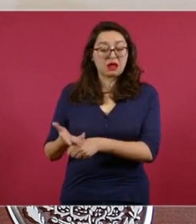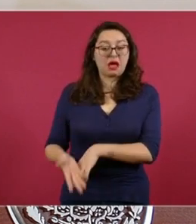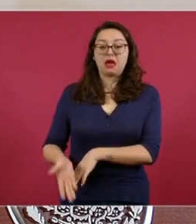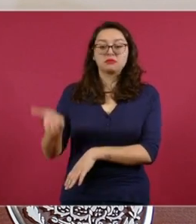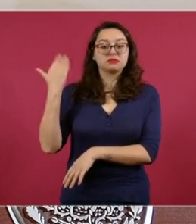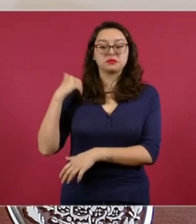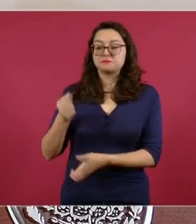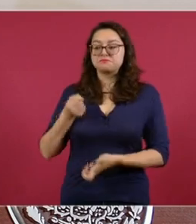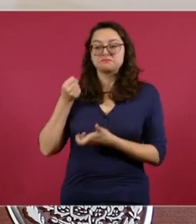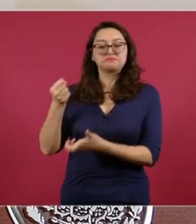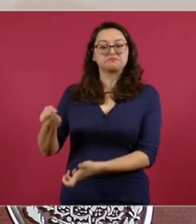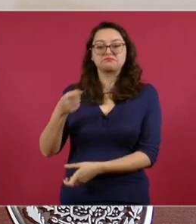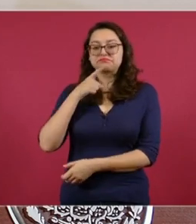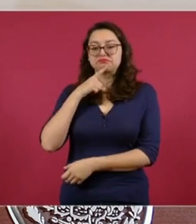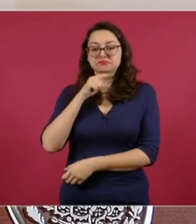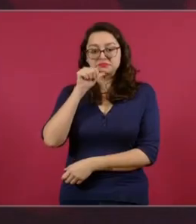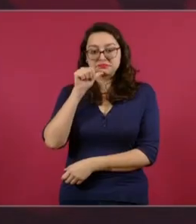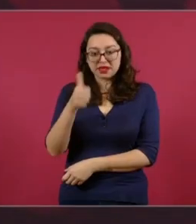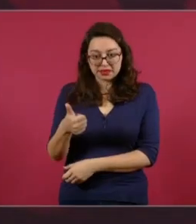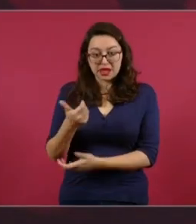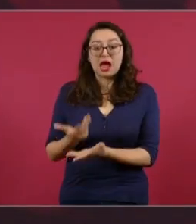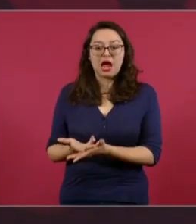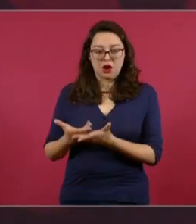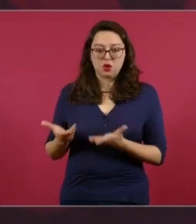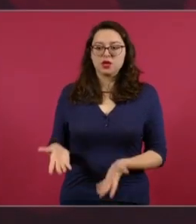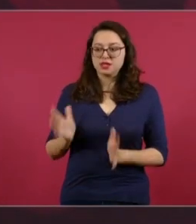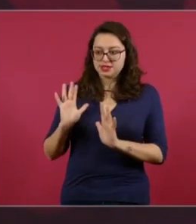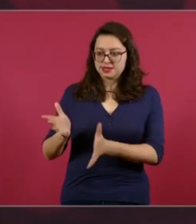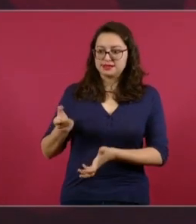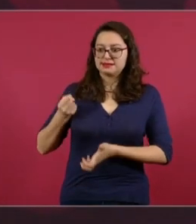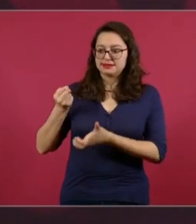destinaban estos fondos. En Coatzacoalcos,